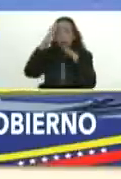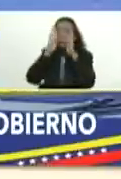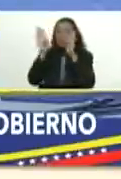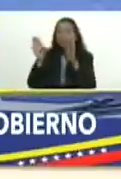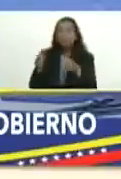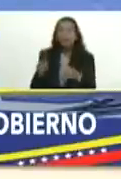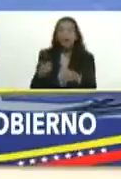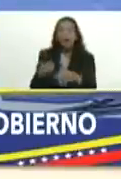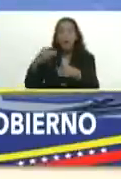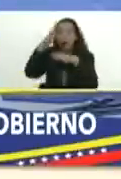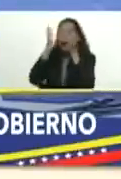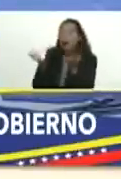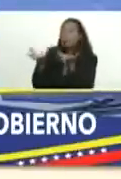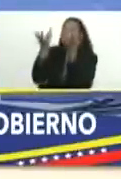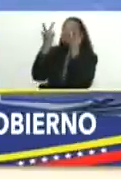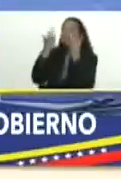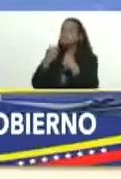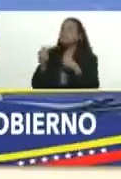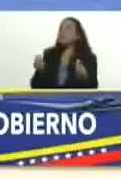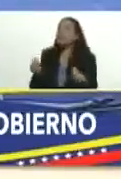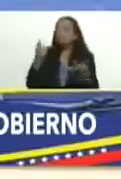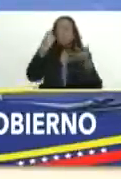atenderlo, escucharlo,